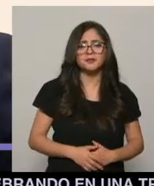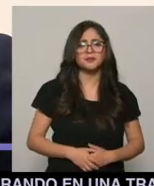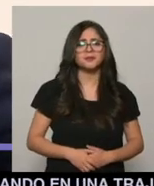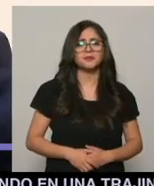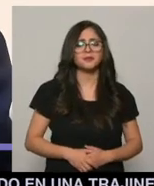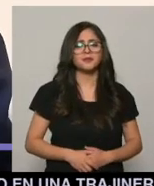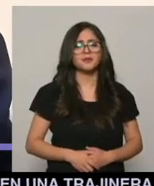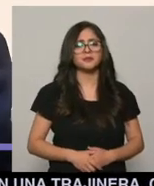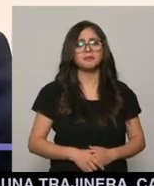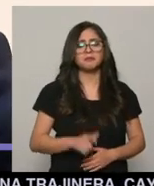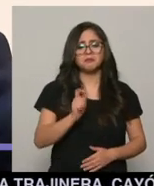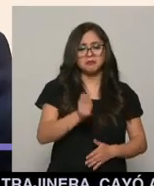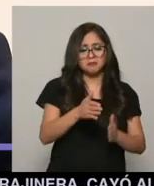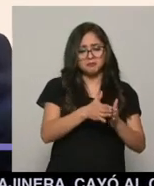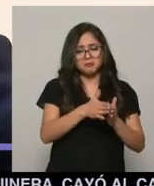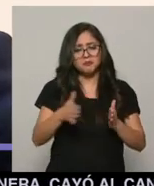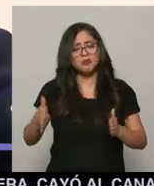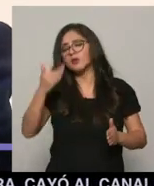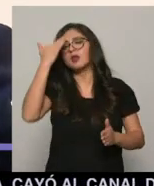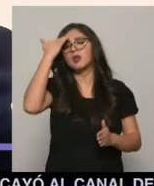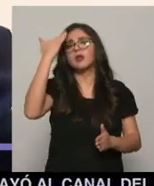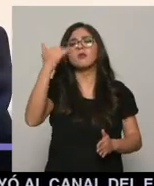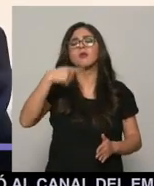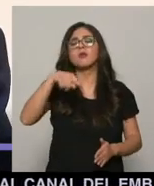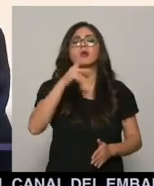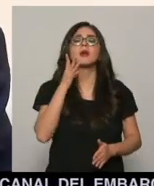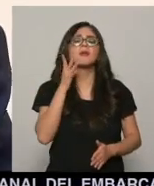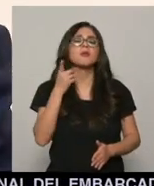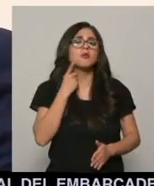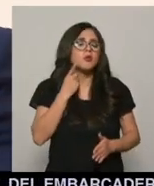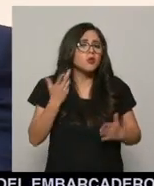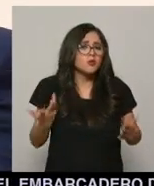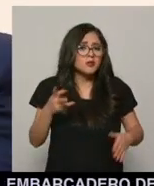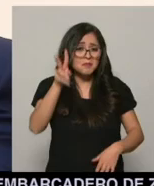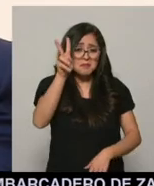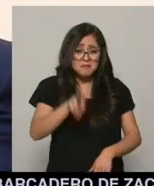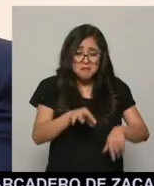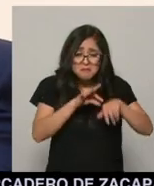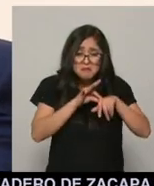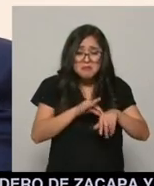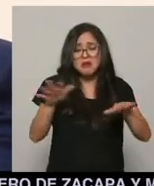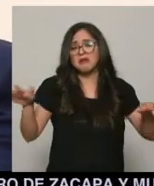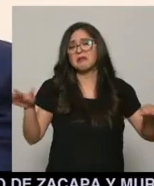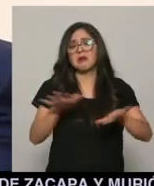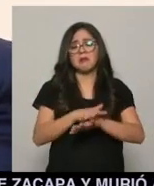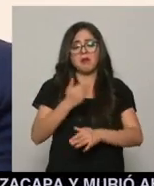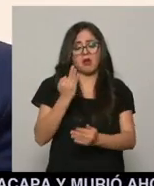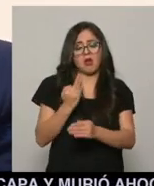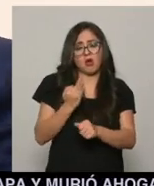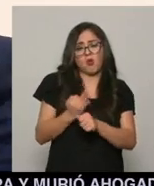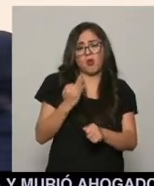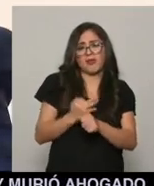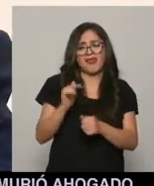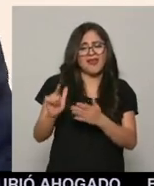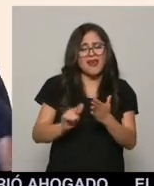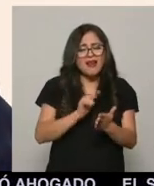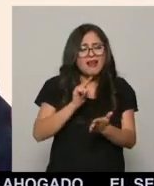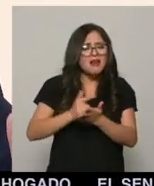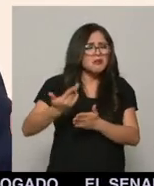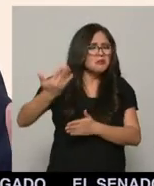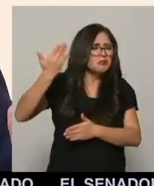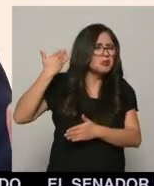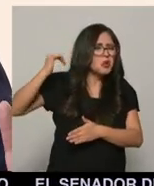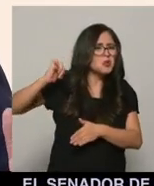el periodo de la Cámara de Diputados? O sea, la realidad cambió. Esta ley que tenemos, que es una ley vieja que no han